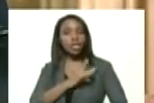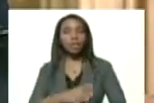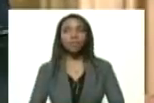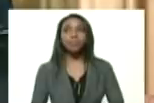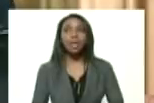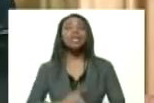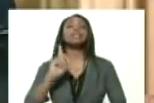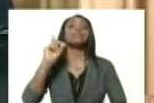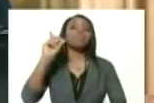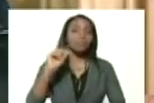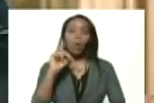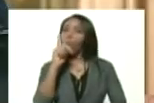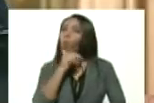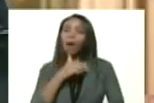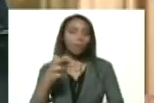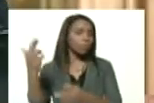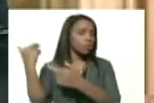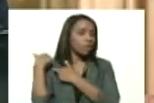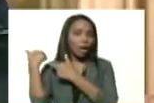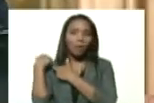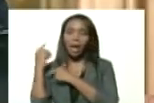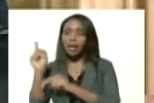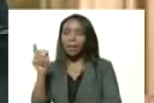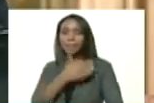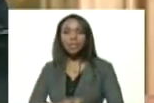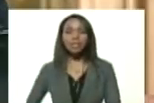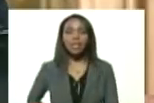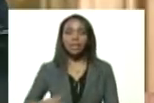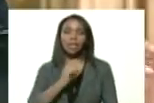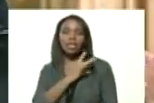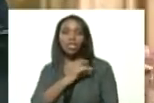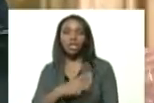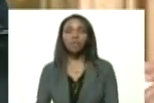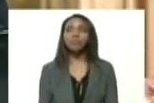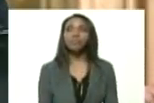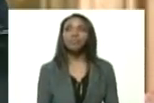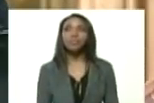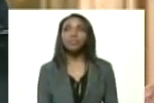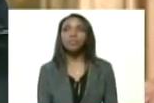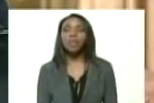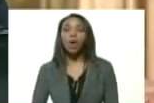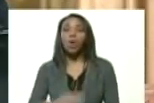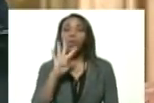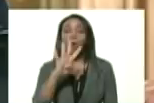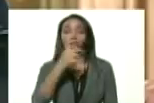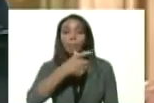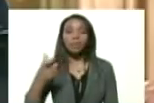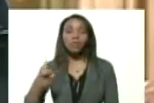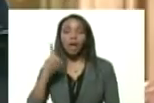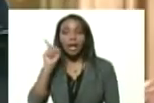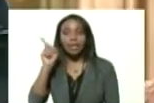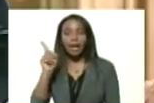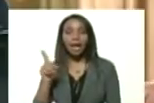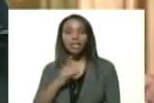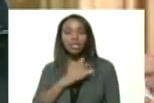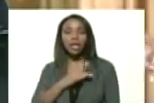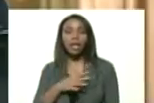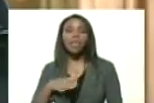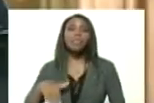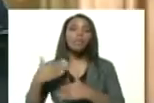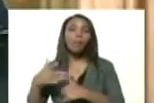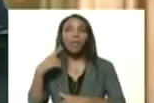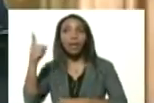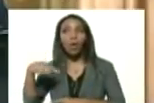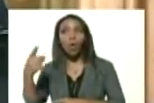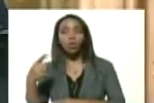también la responsabilidad de sebastián piñera tiene cuatro fallecidos chiles de polonia pakistán